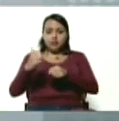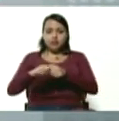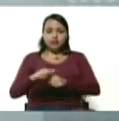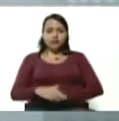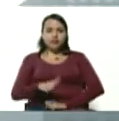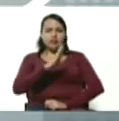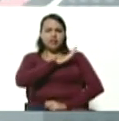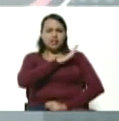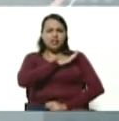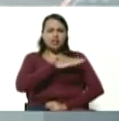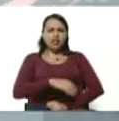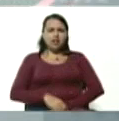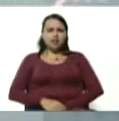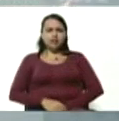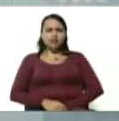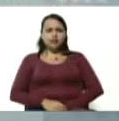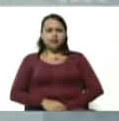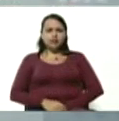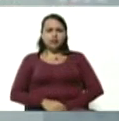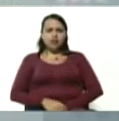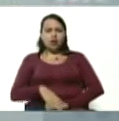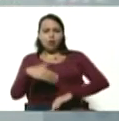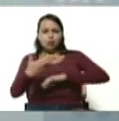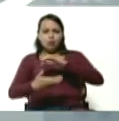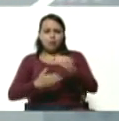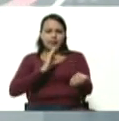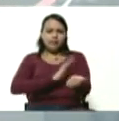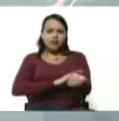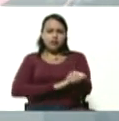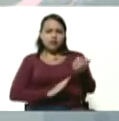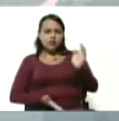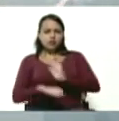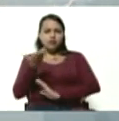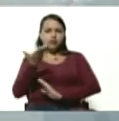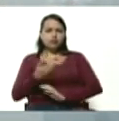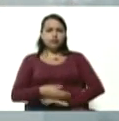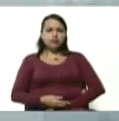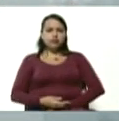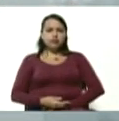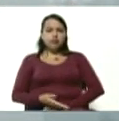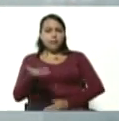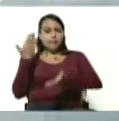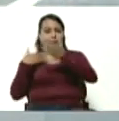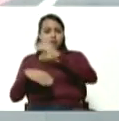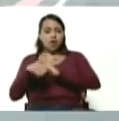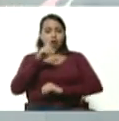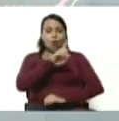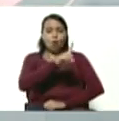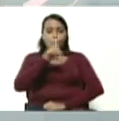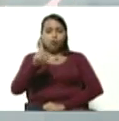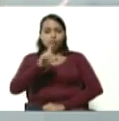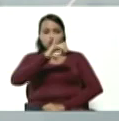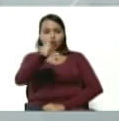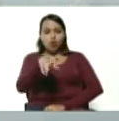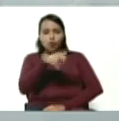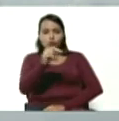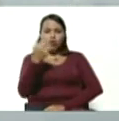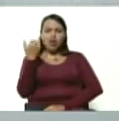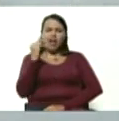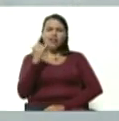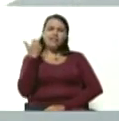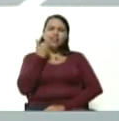como comorbilidad ante ser hipertensión arterial. El pasado 11 de junio presentó fiebre, tomo,